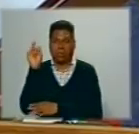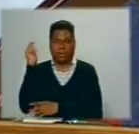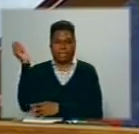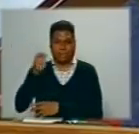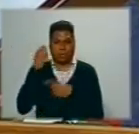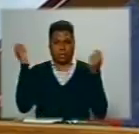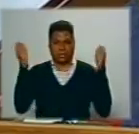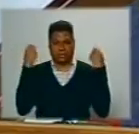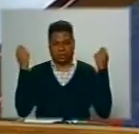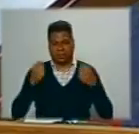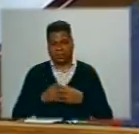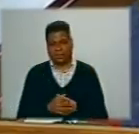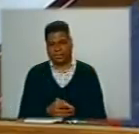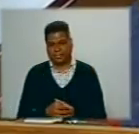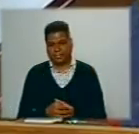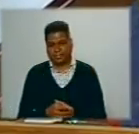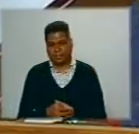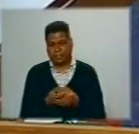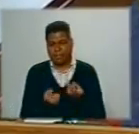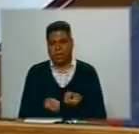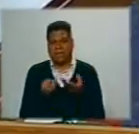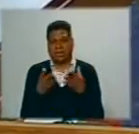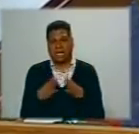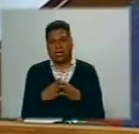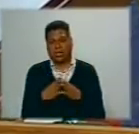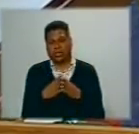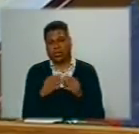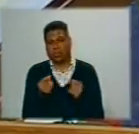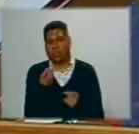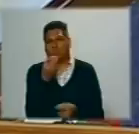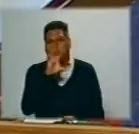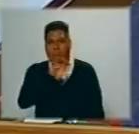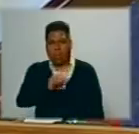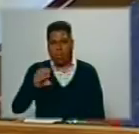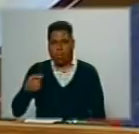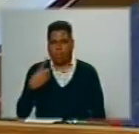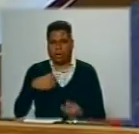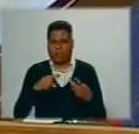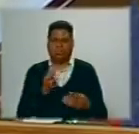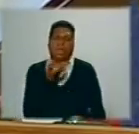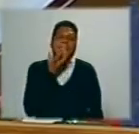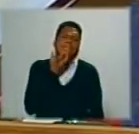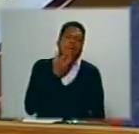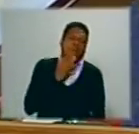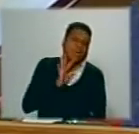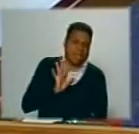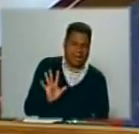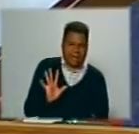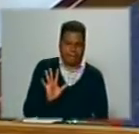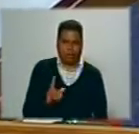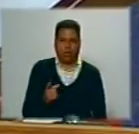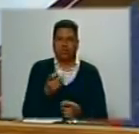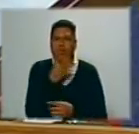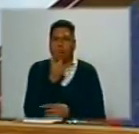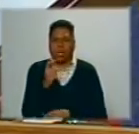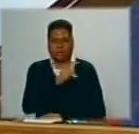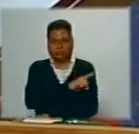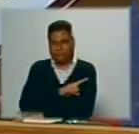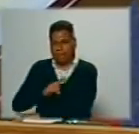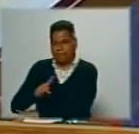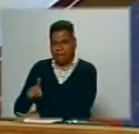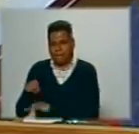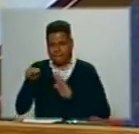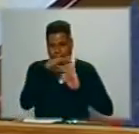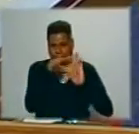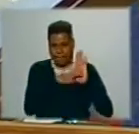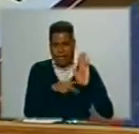con las personas para la entrega del bien o la prestación del servicio. Si la proveedora o proveedor incumpliera con las obligaciones antes